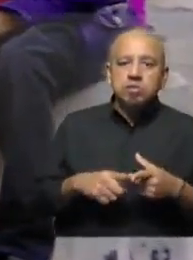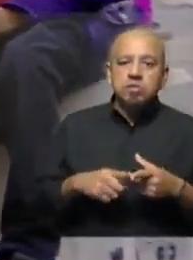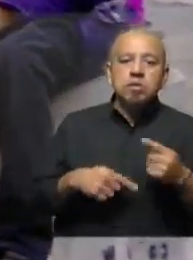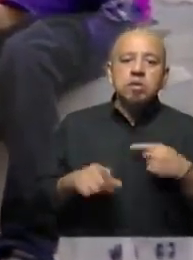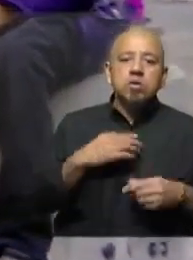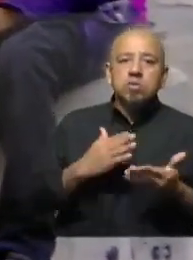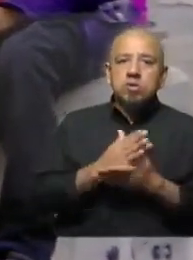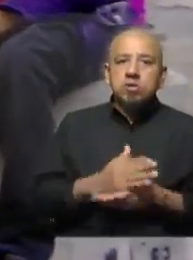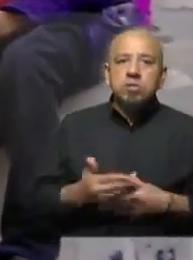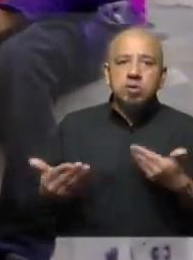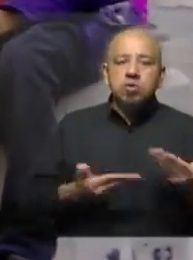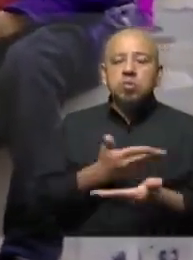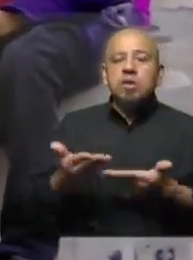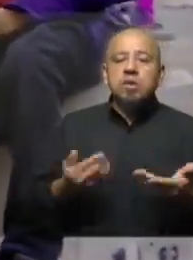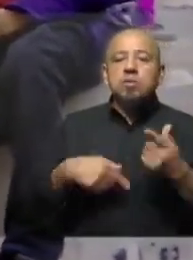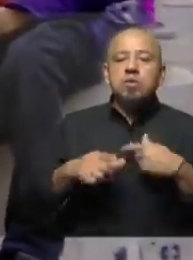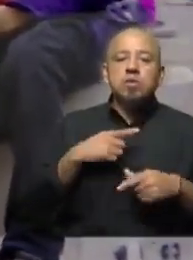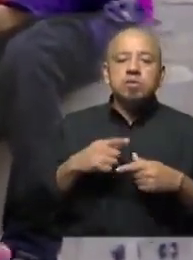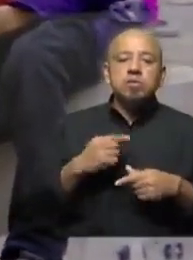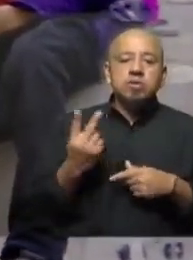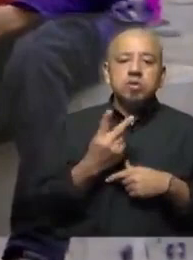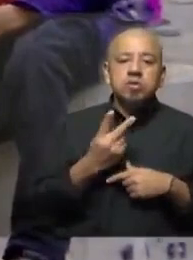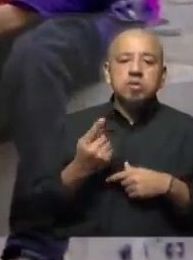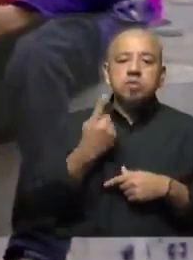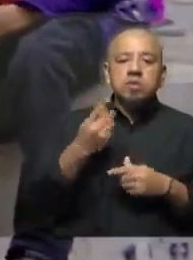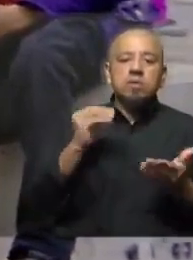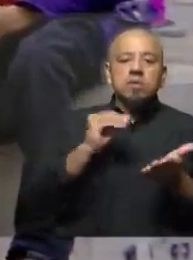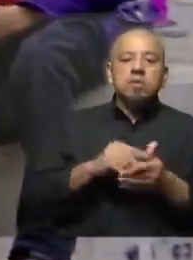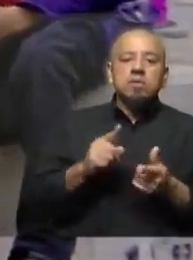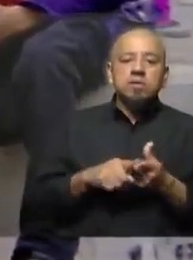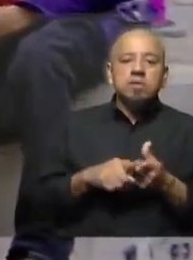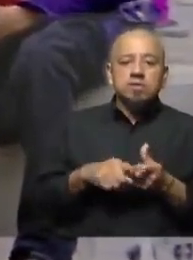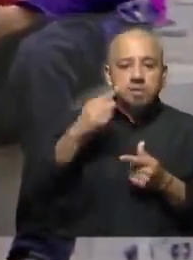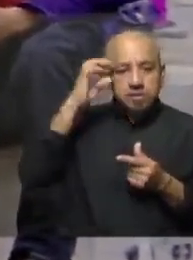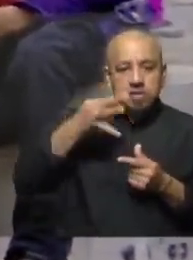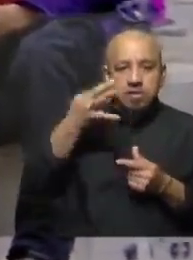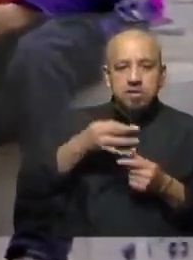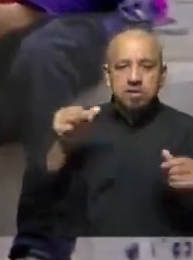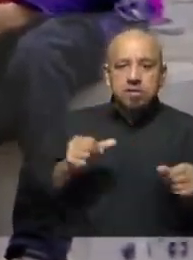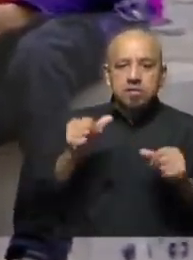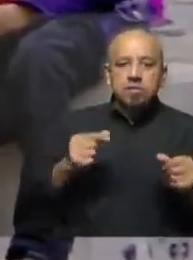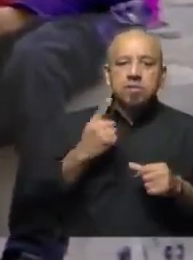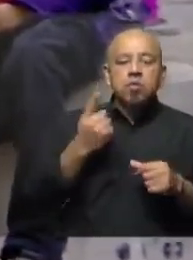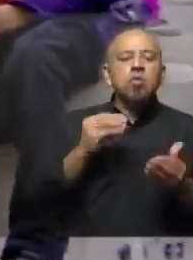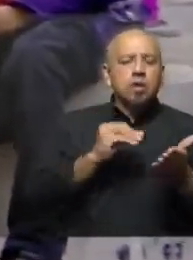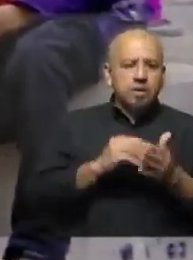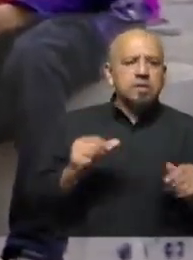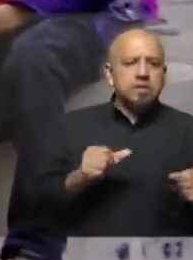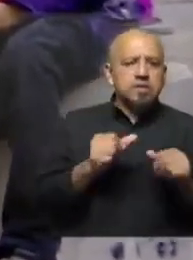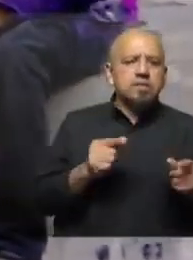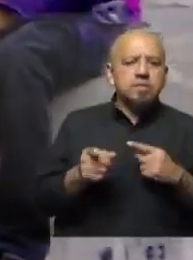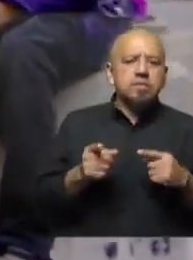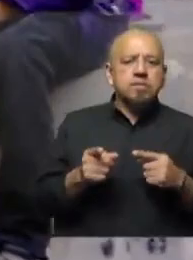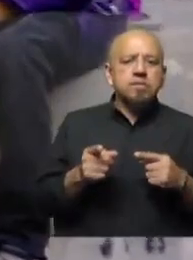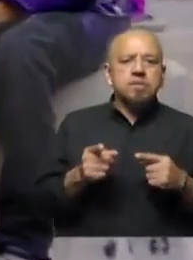siempre hemos compartido un montón, pero un show así de nosotras dos es la primera vez. Sí, bueno, en realidad hicimos una vez, hace medio poco, como un